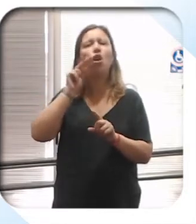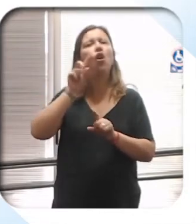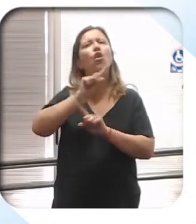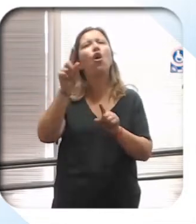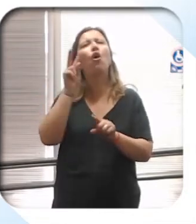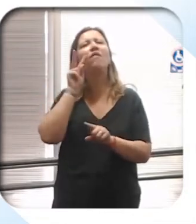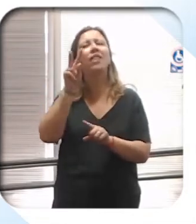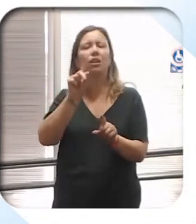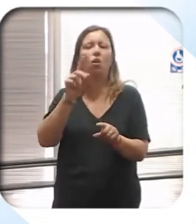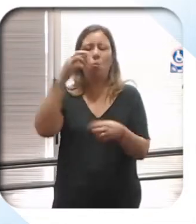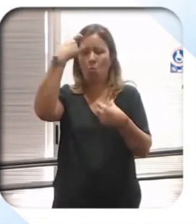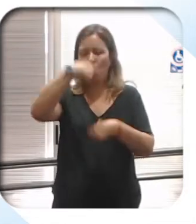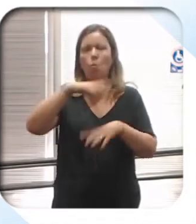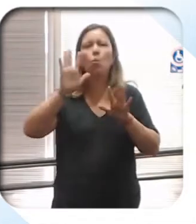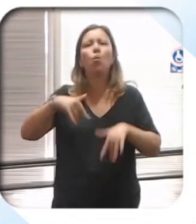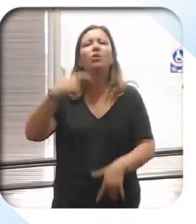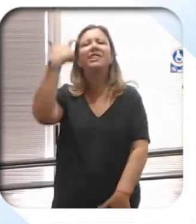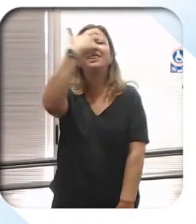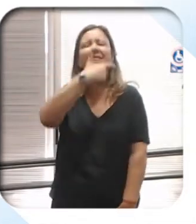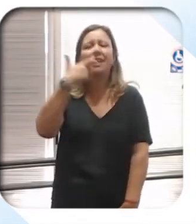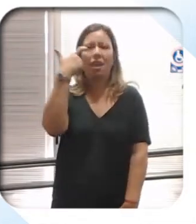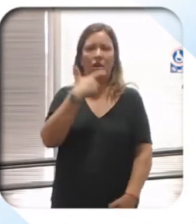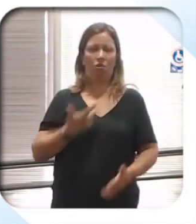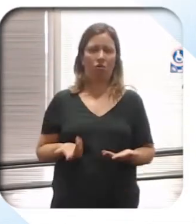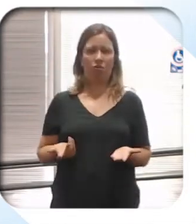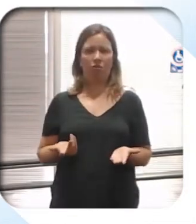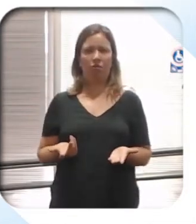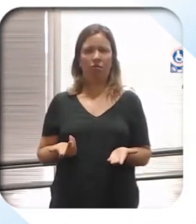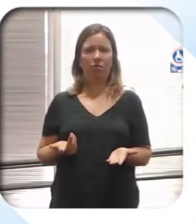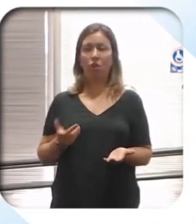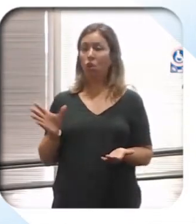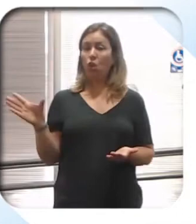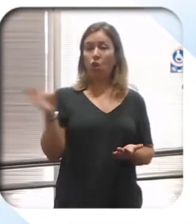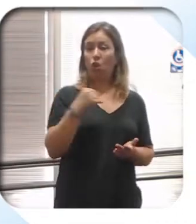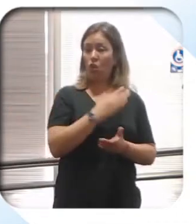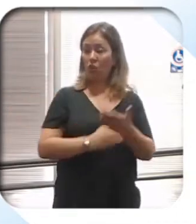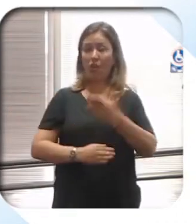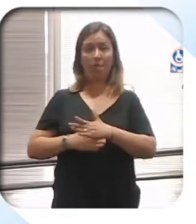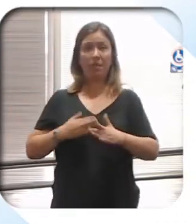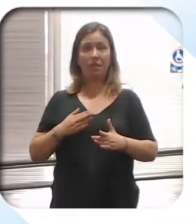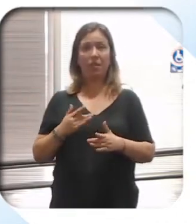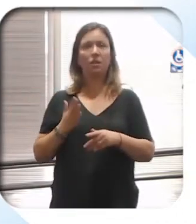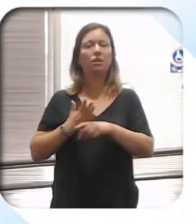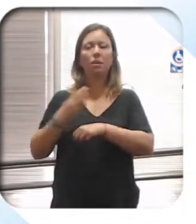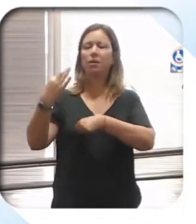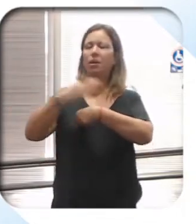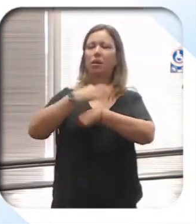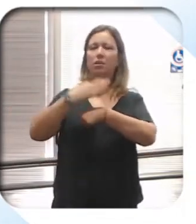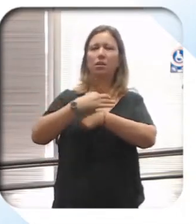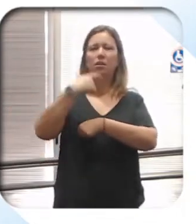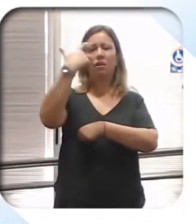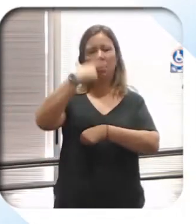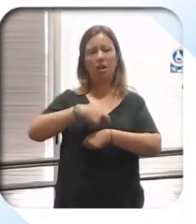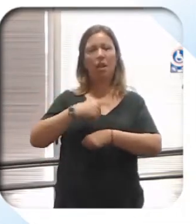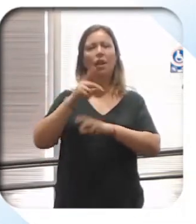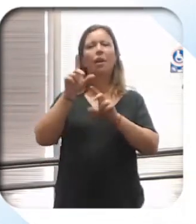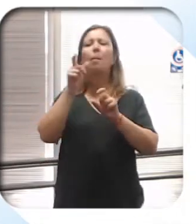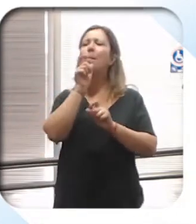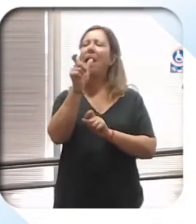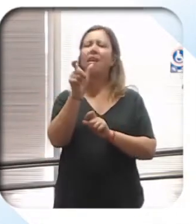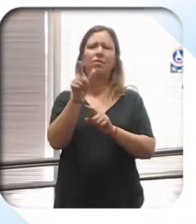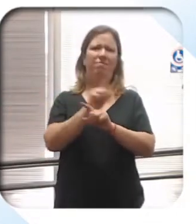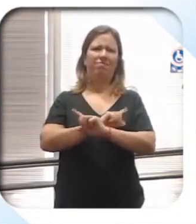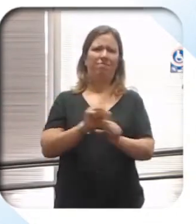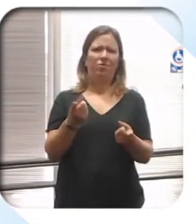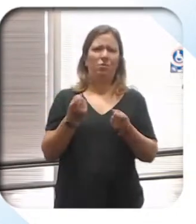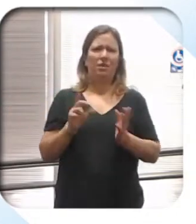no vidente. Y ellos mismos, todos los discapacitados que tengo, me han enseñado al respecto. Y